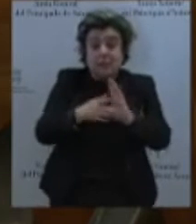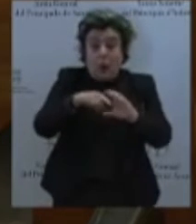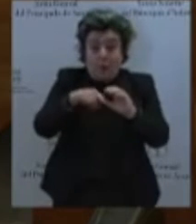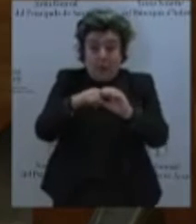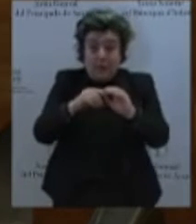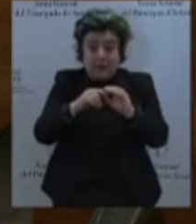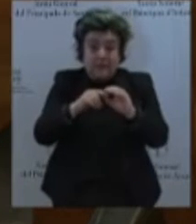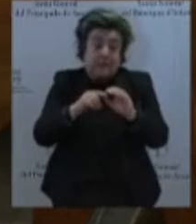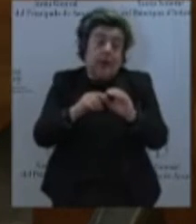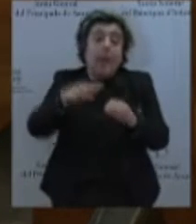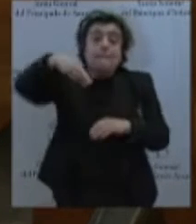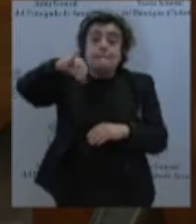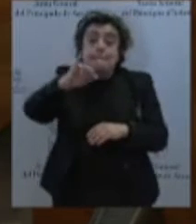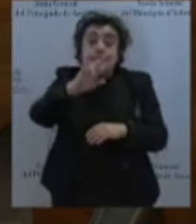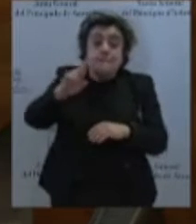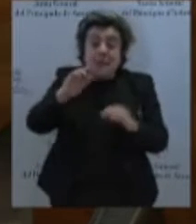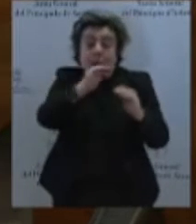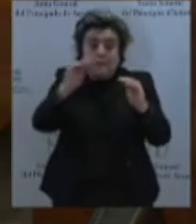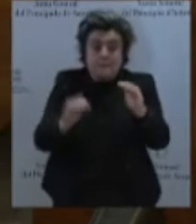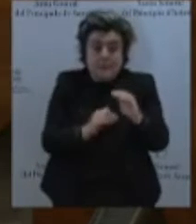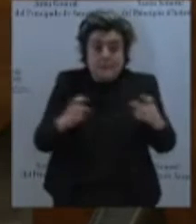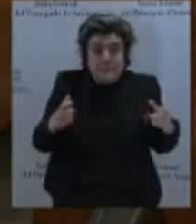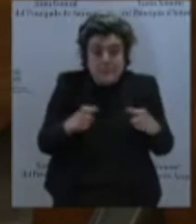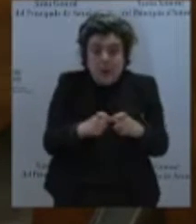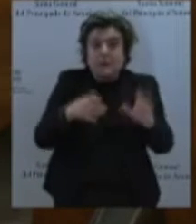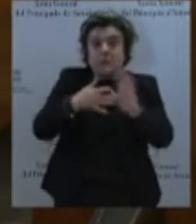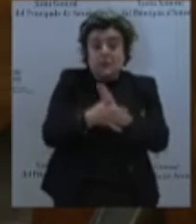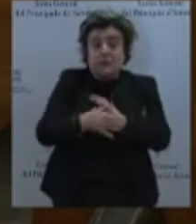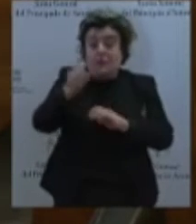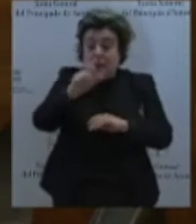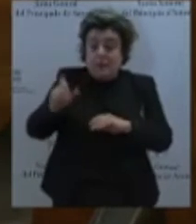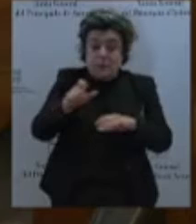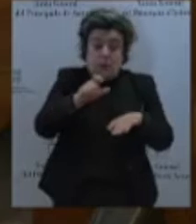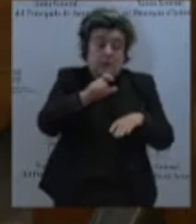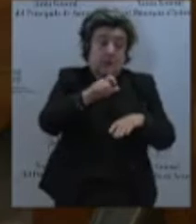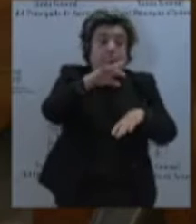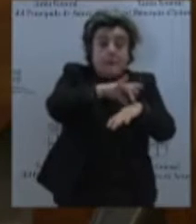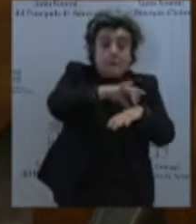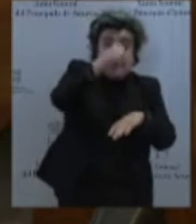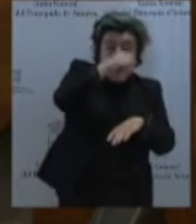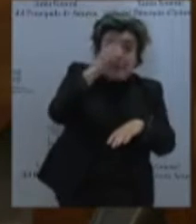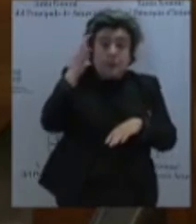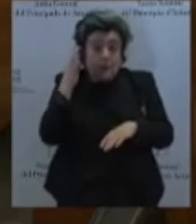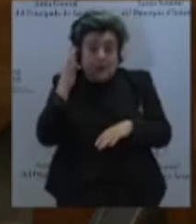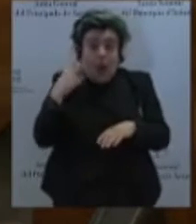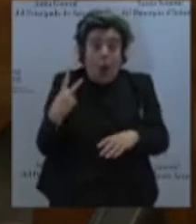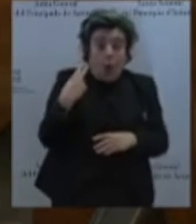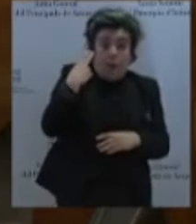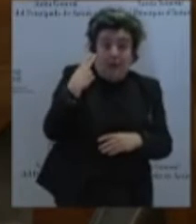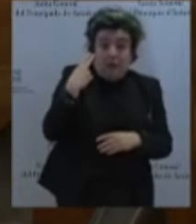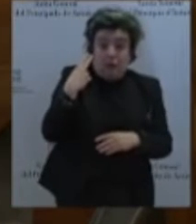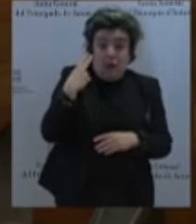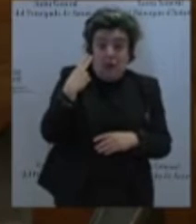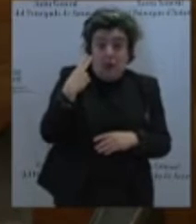ha hecho que haya más médicos que se jubilan o médicas que médicos y médicas que entran o enfermeros, enfermeras, ¿no?, por ponerles